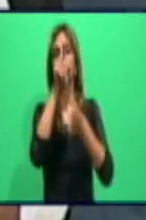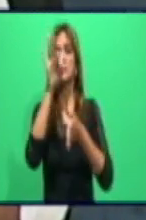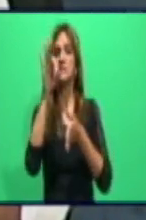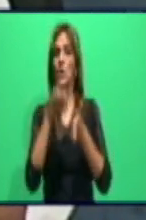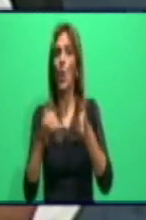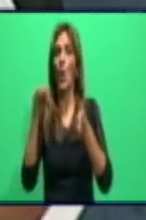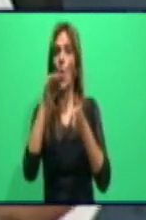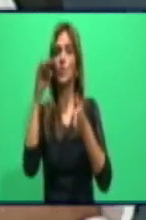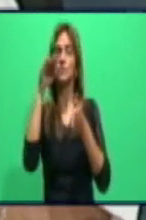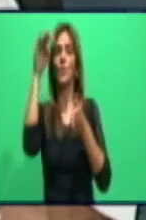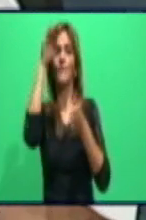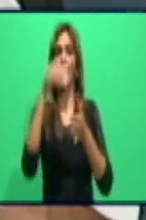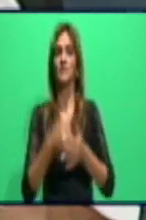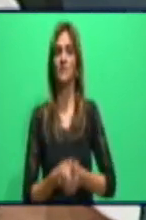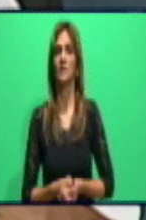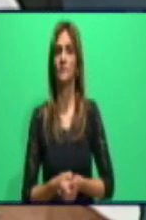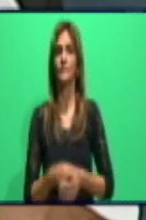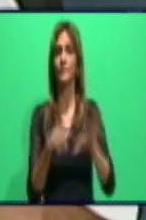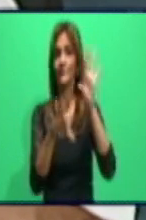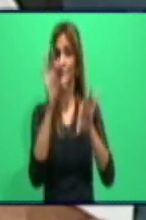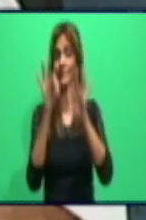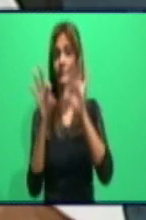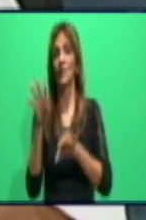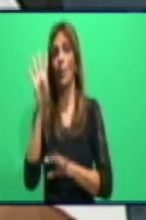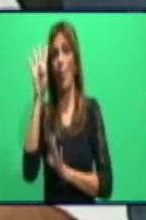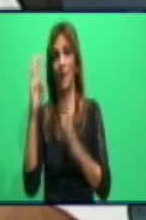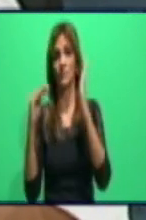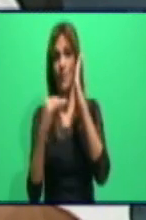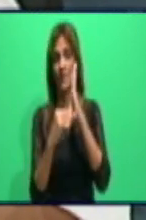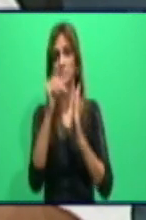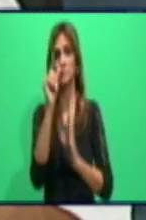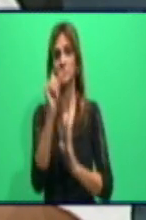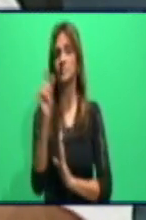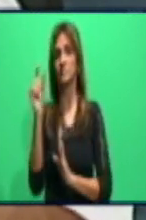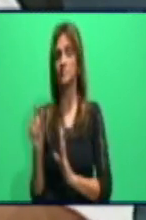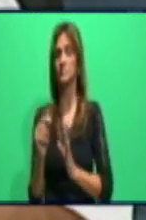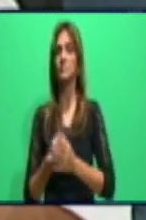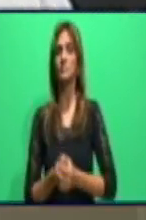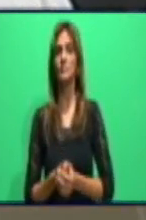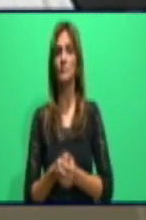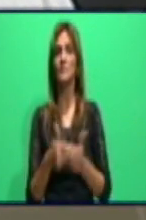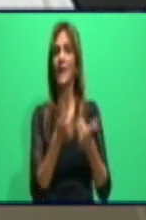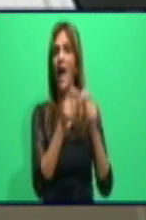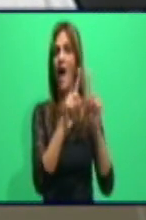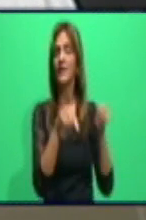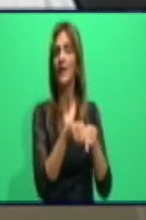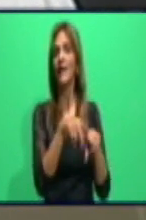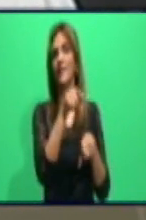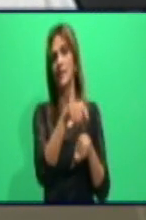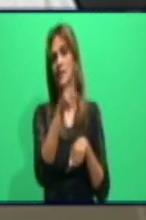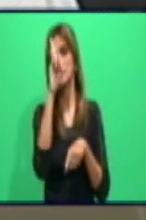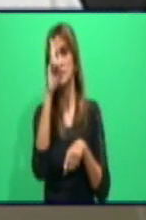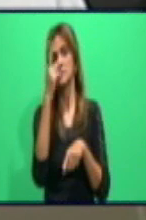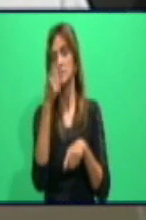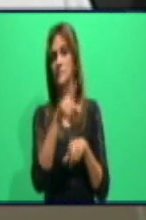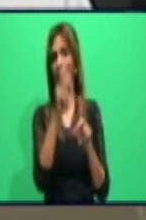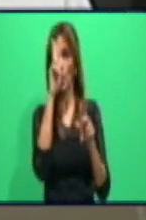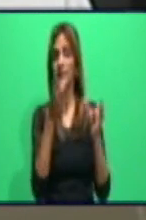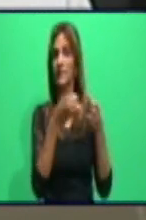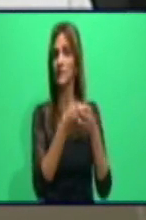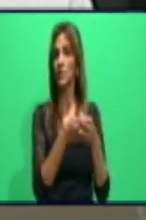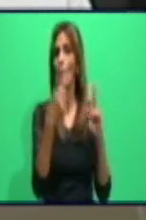pacientes en este en este policlínico en el área de salud del policlínico vayamos este se escogieron cuatro consultorios con dos mil